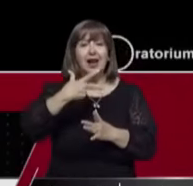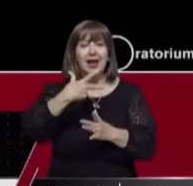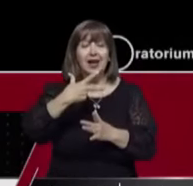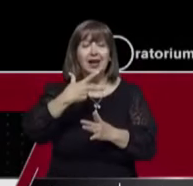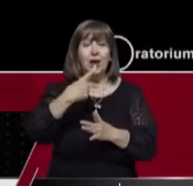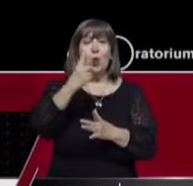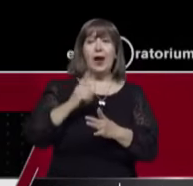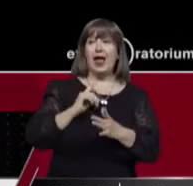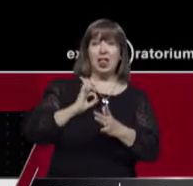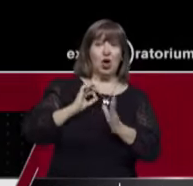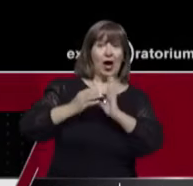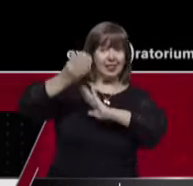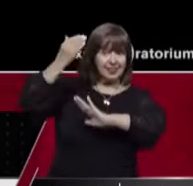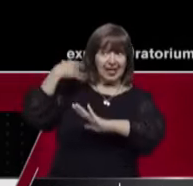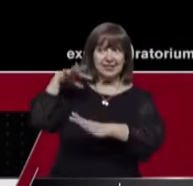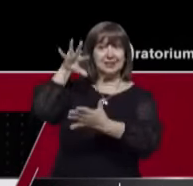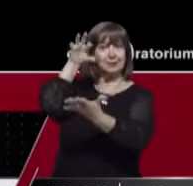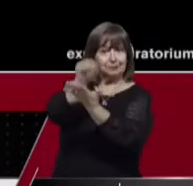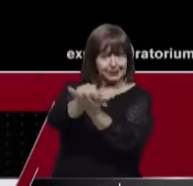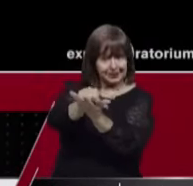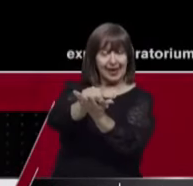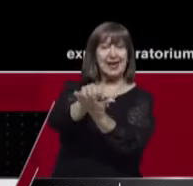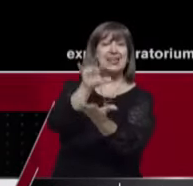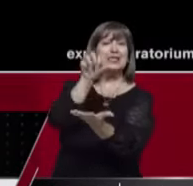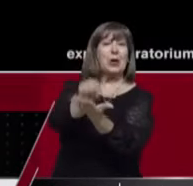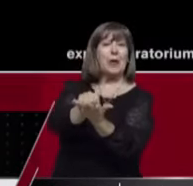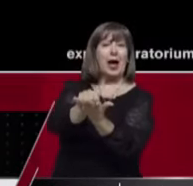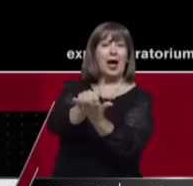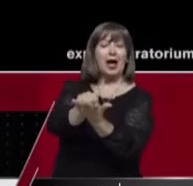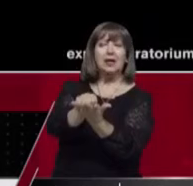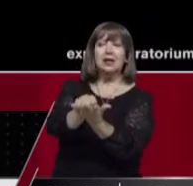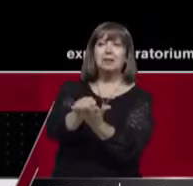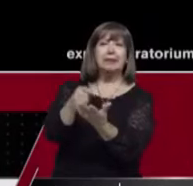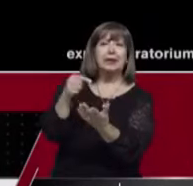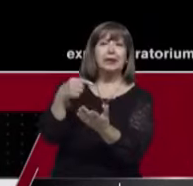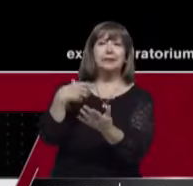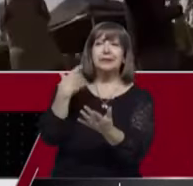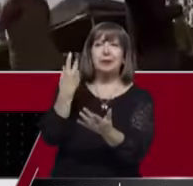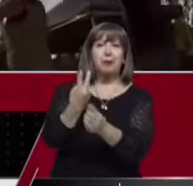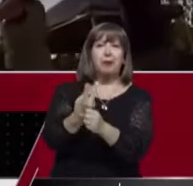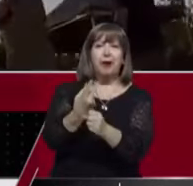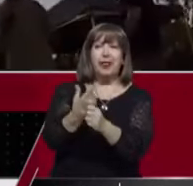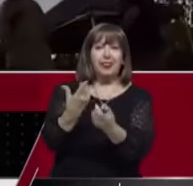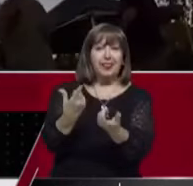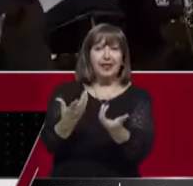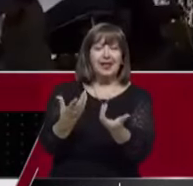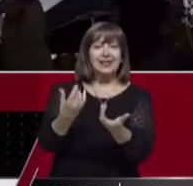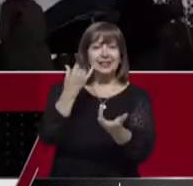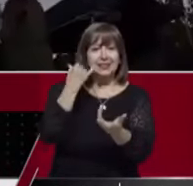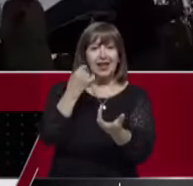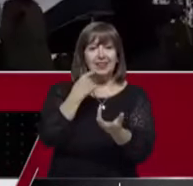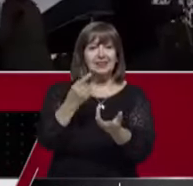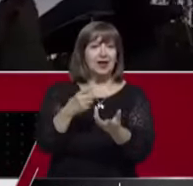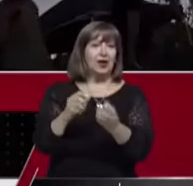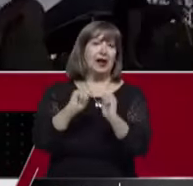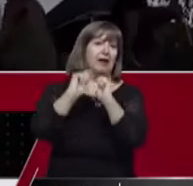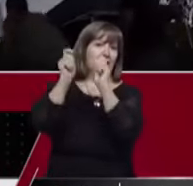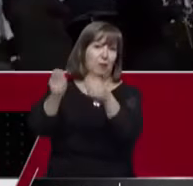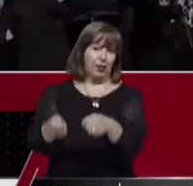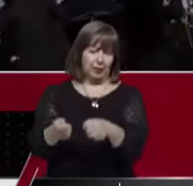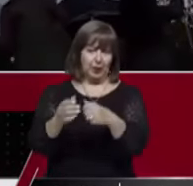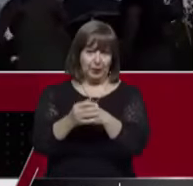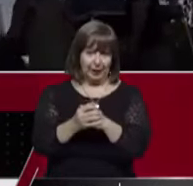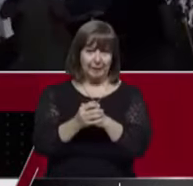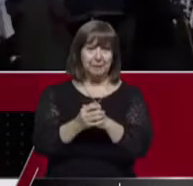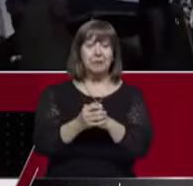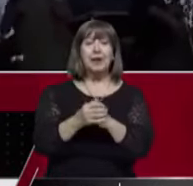al 100% agotadas las reservas y en algunos hoteles, primero hablábamos a principios de semana que era